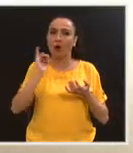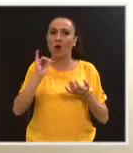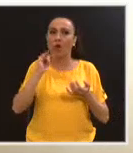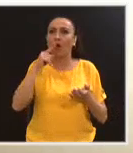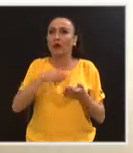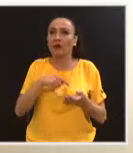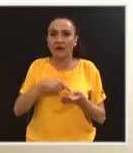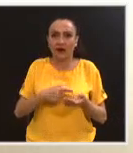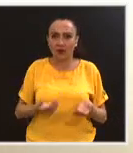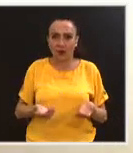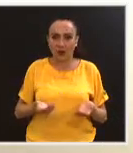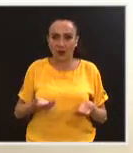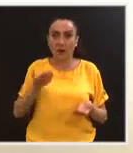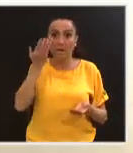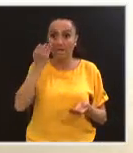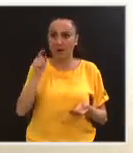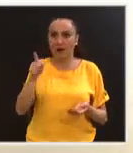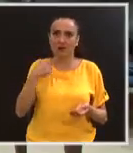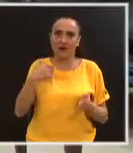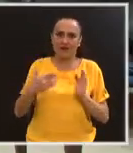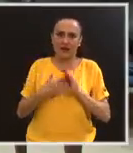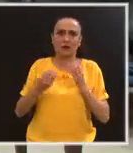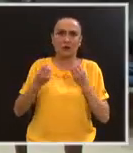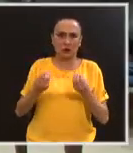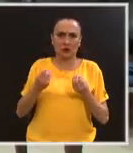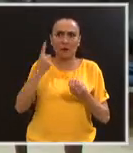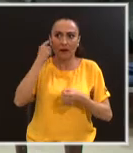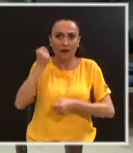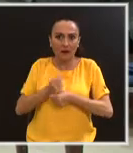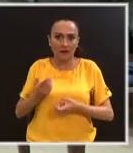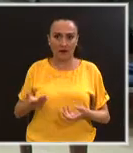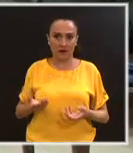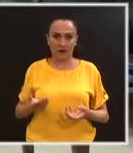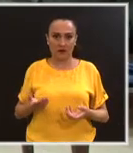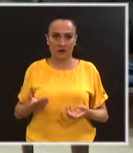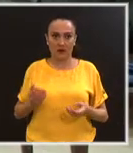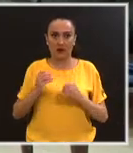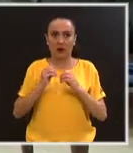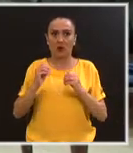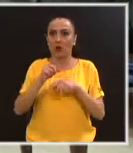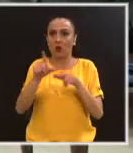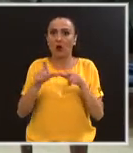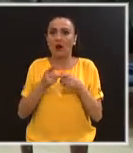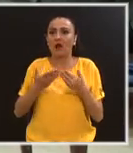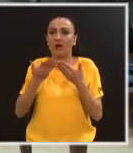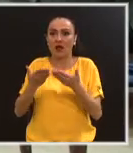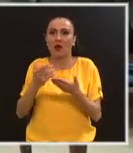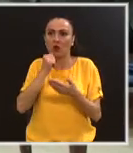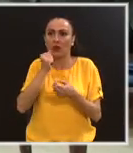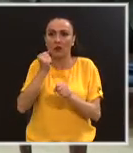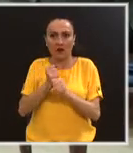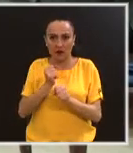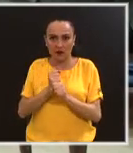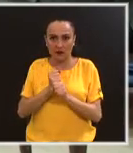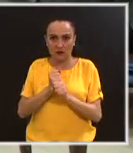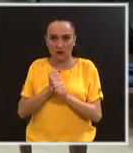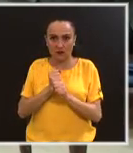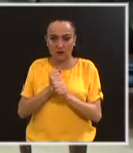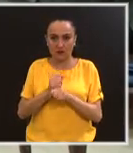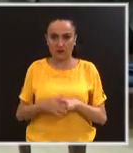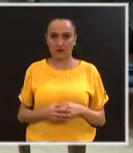debiendo porque eso nos afecta mucho para el trabajo en ningún lado le van a dar un trabajo